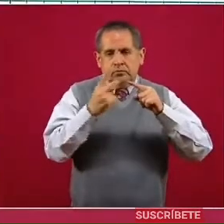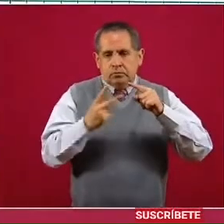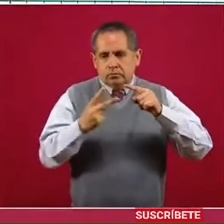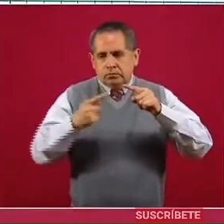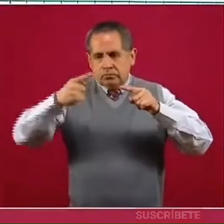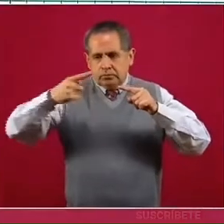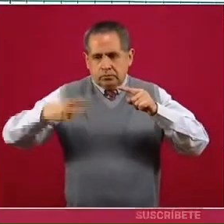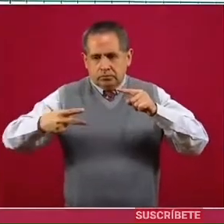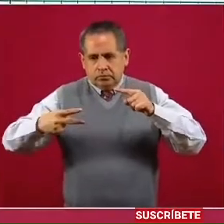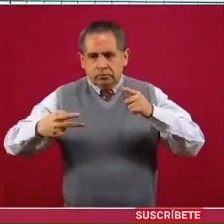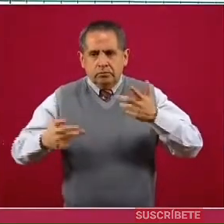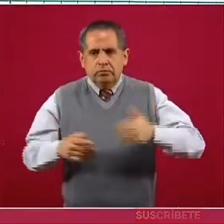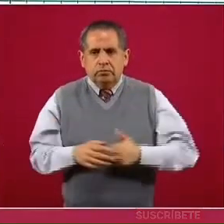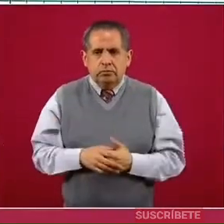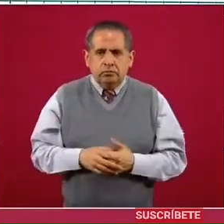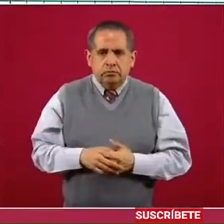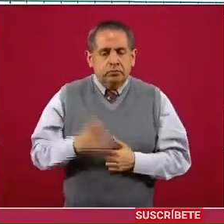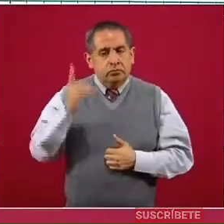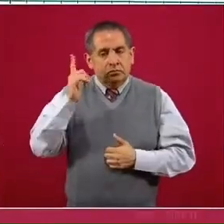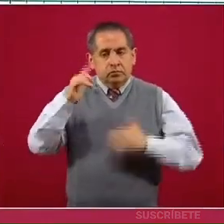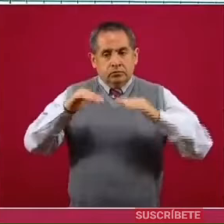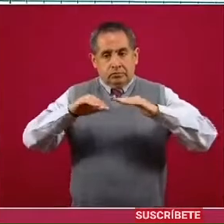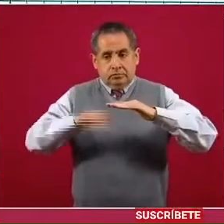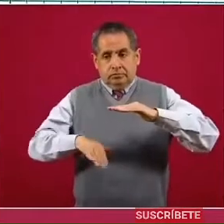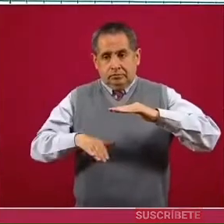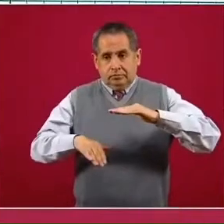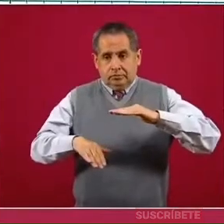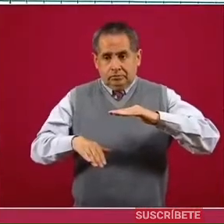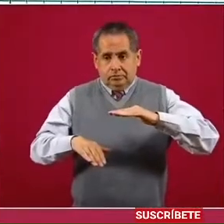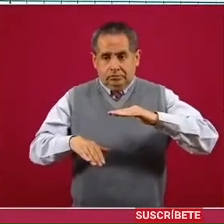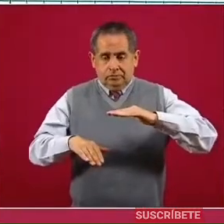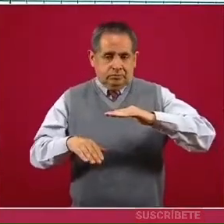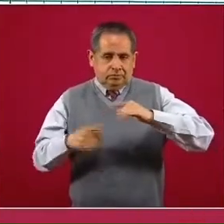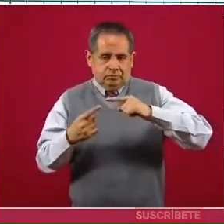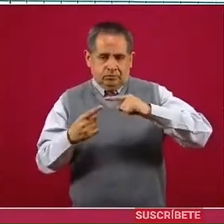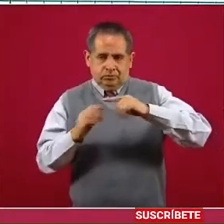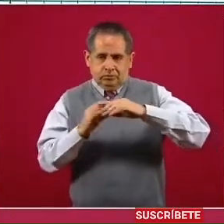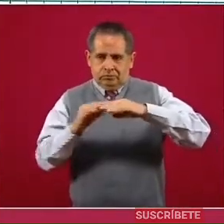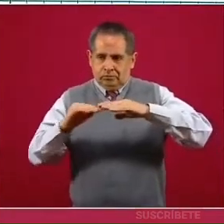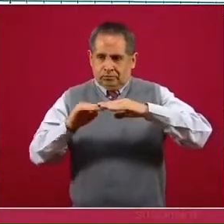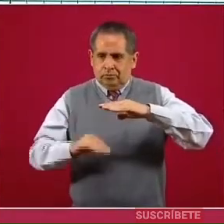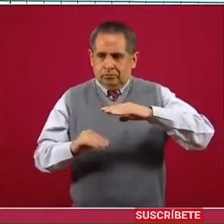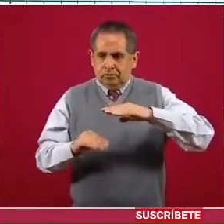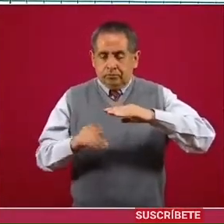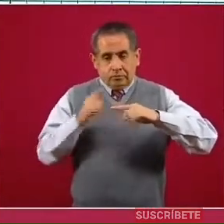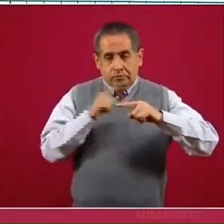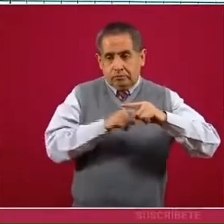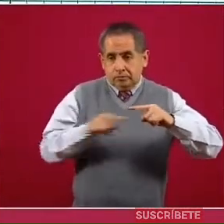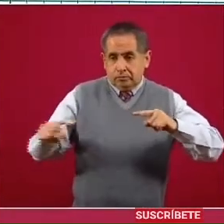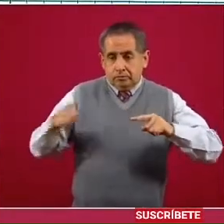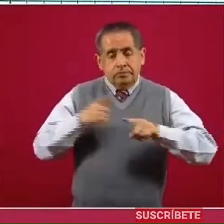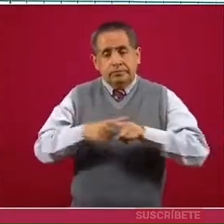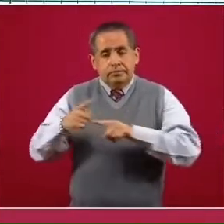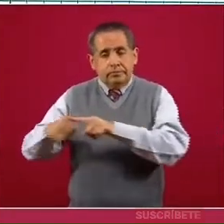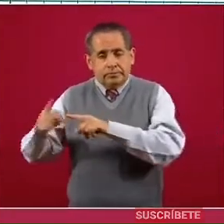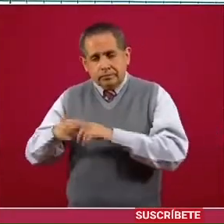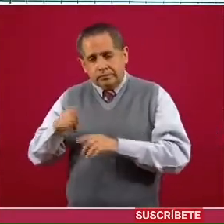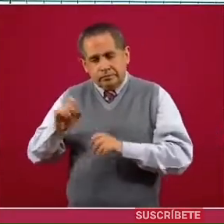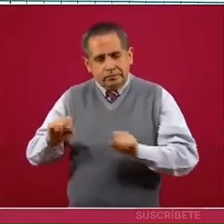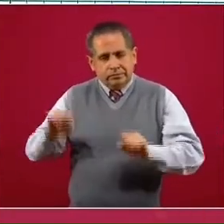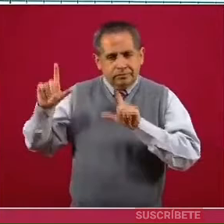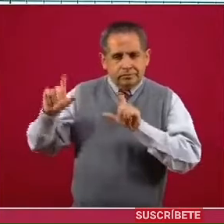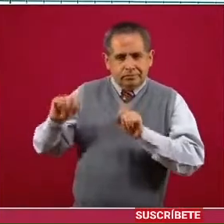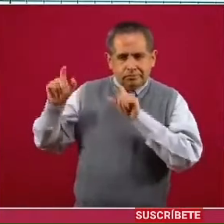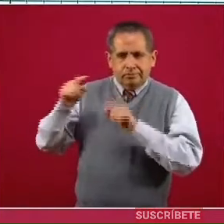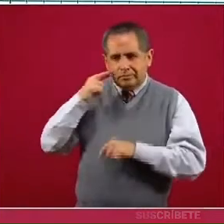2 y lo deseable es que esté en 1 o debajo de 1. Y en todos los casos, en todas las gráficas que